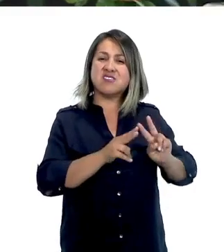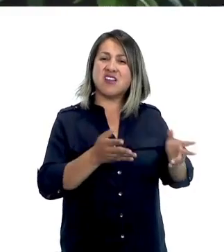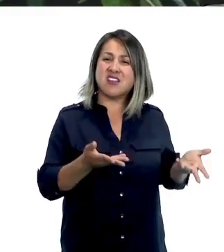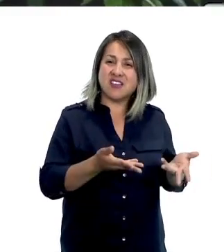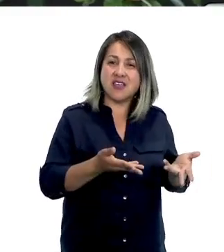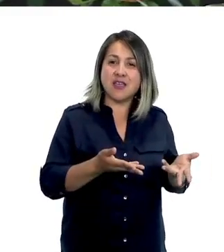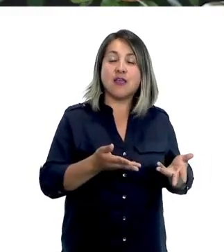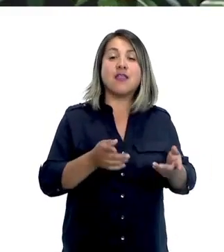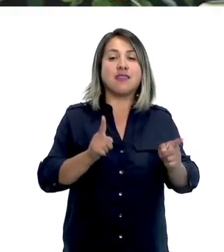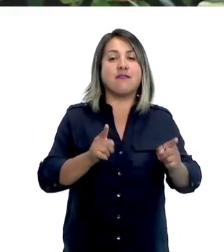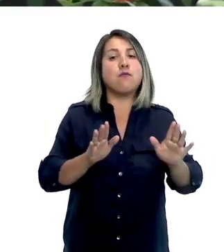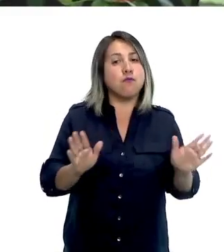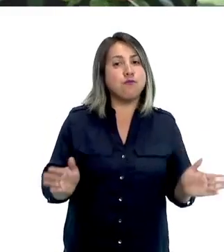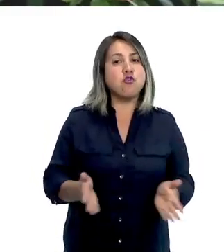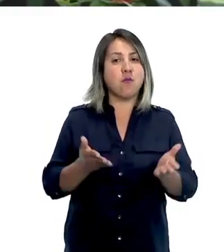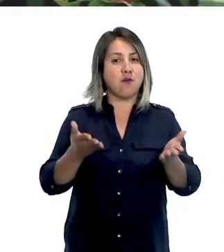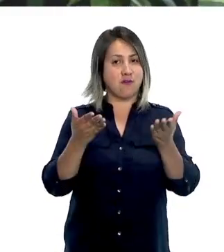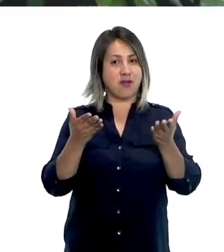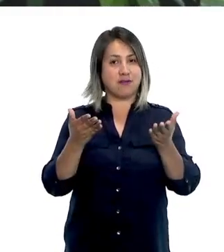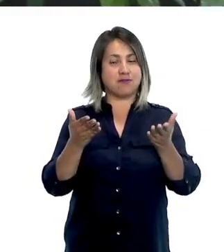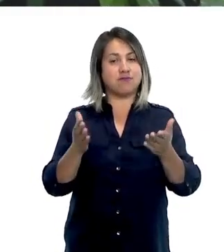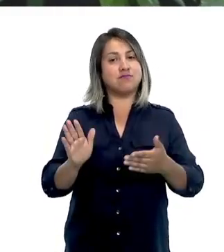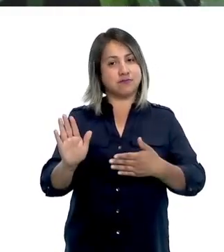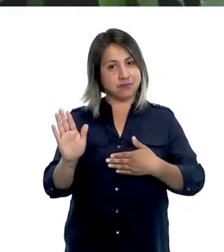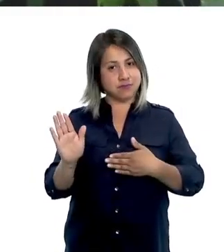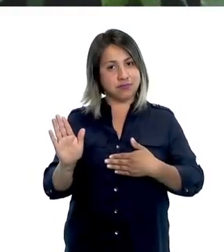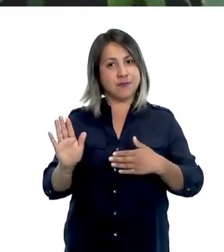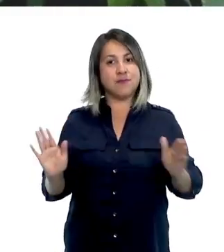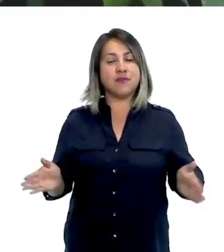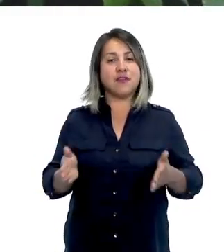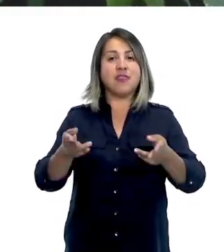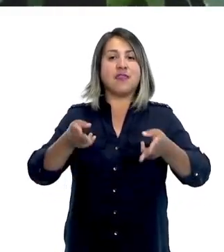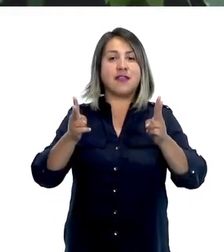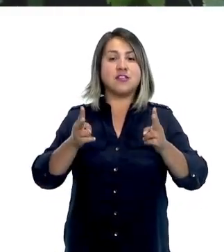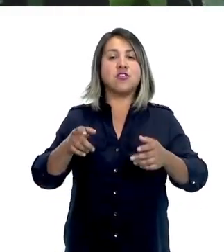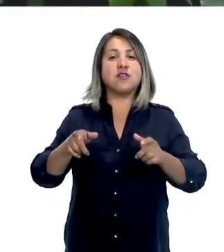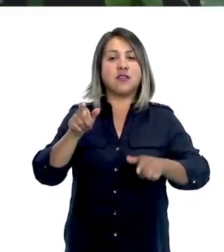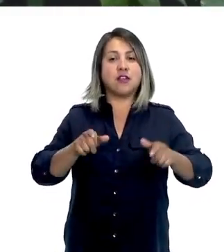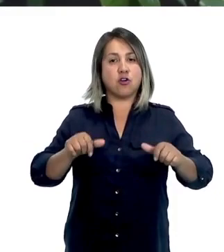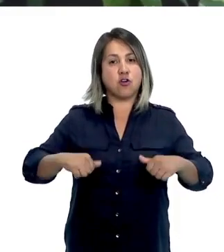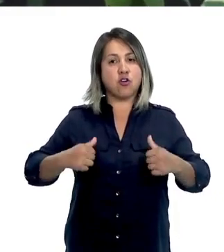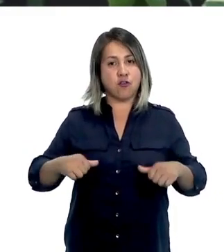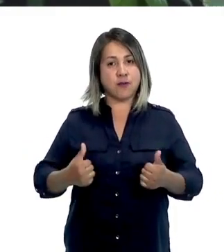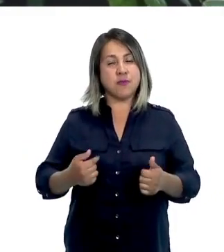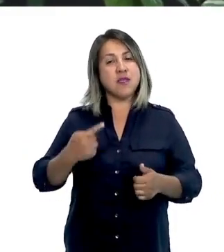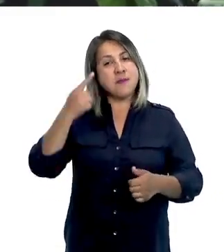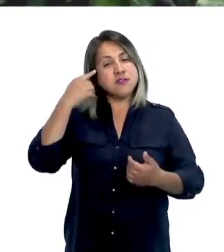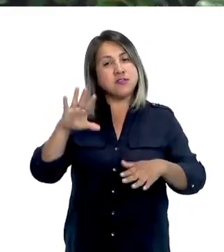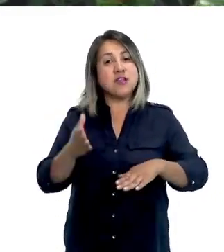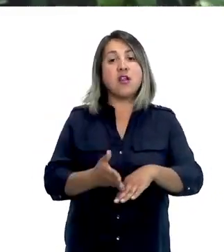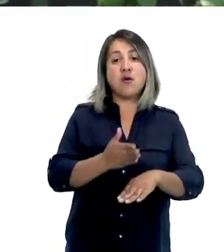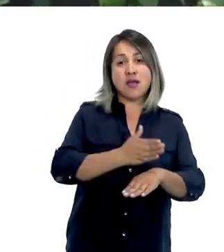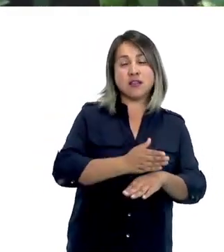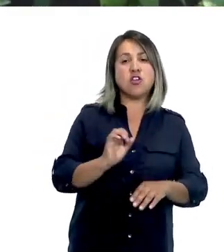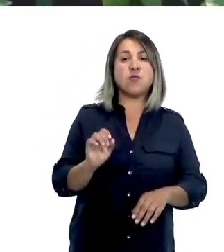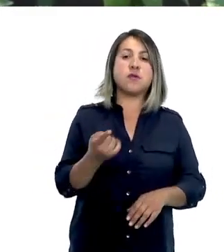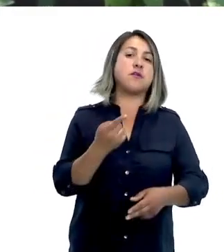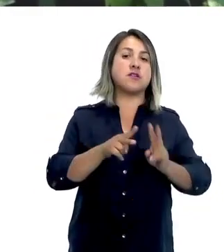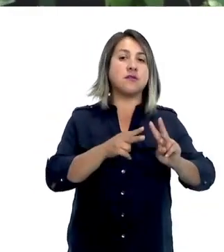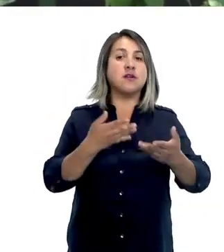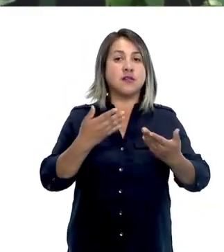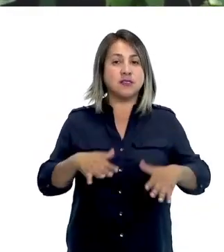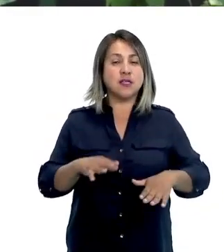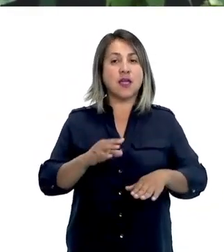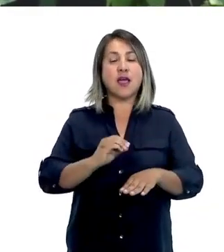que desde lo público se debe hacer, que tiene que ver más bien con promover y asegurar el ejercicio efectivo de derechos de esta población. Considerando lo